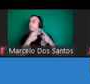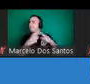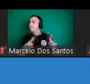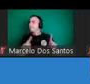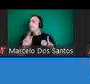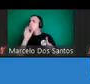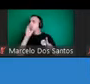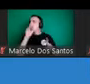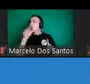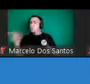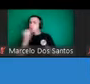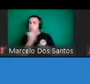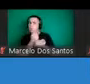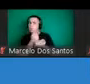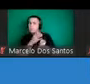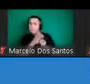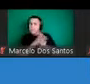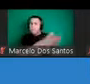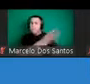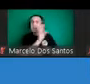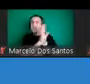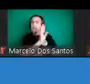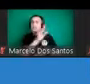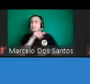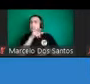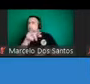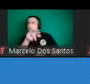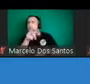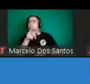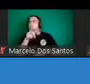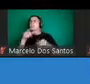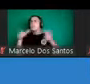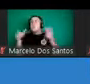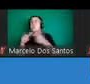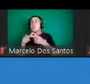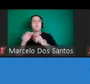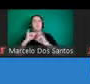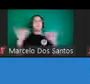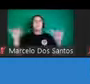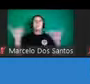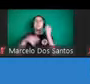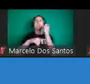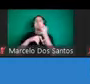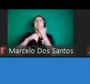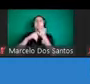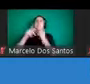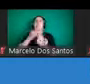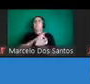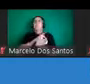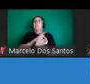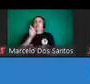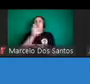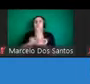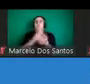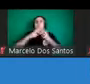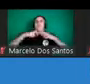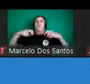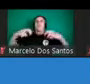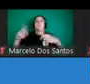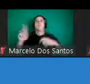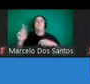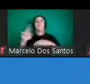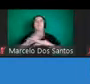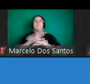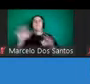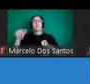de la discapacidad, como la discapacidad psicosocial, intelectual, y las otras también, en mayor o menor